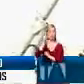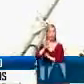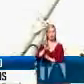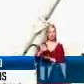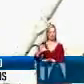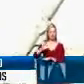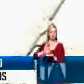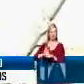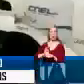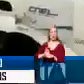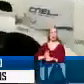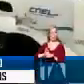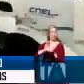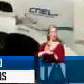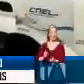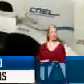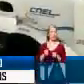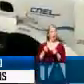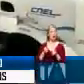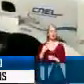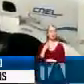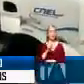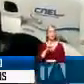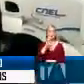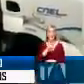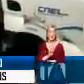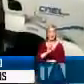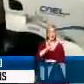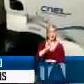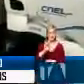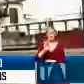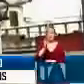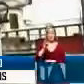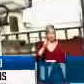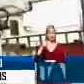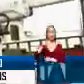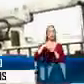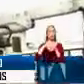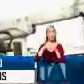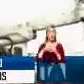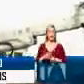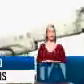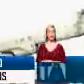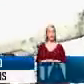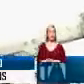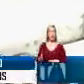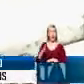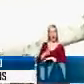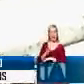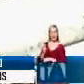2019 obtuvo ingresos por 767 millones de dólares. El resultado de la intervención